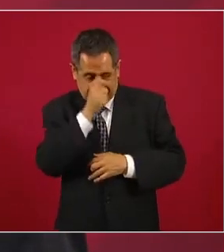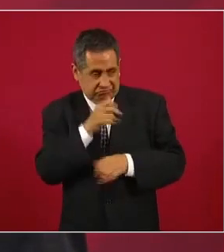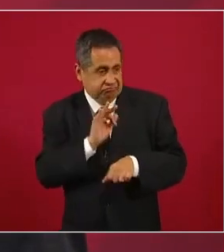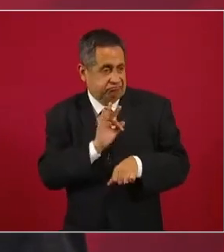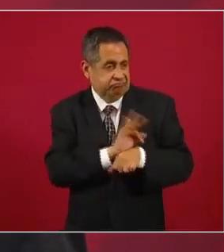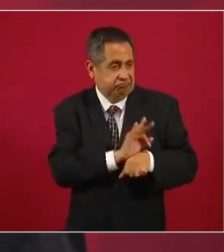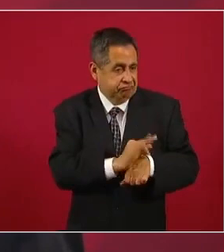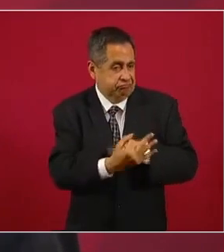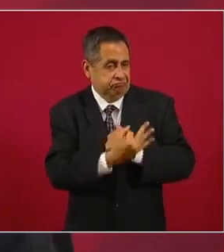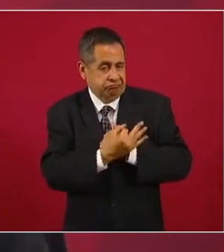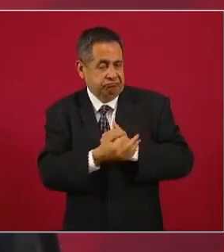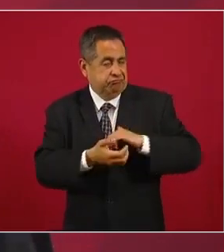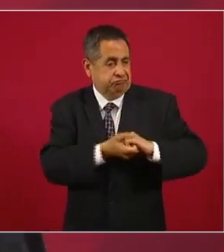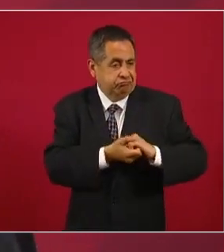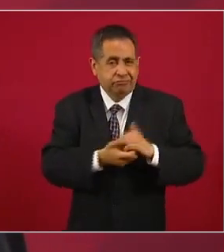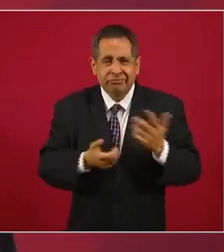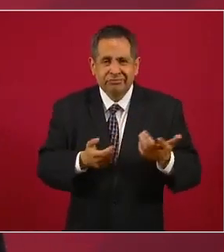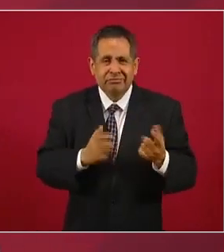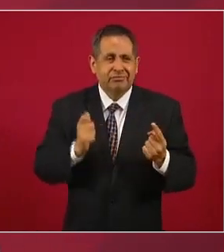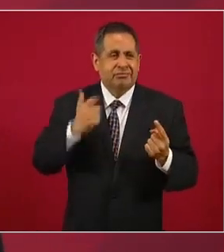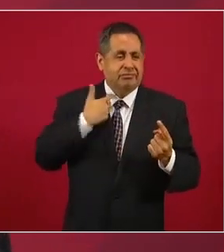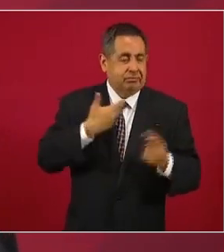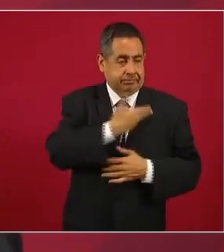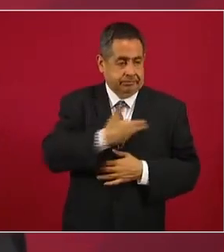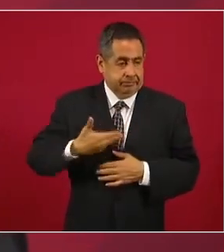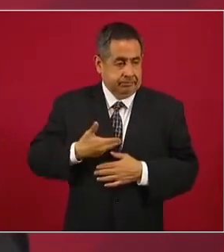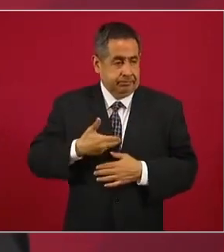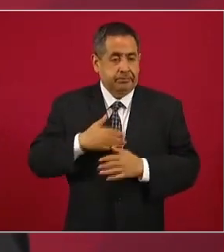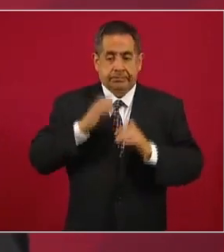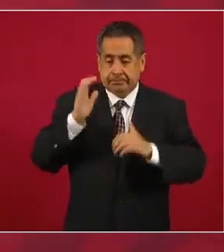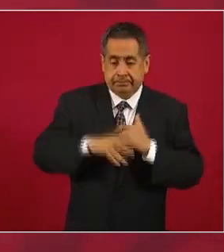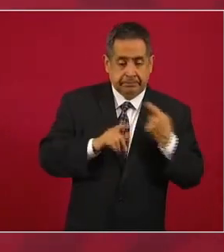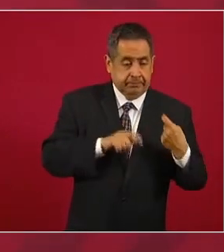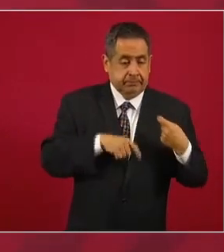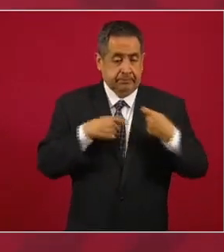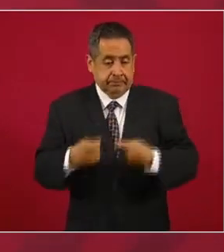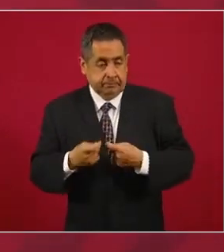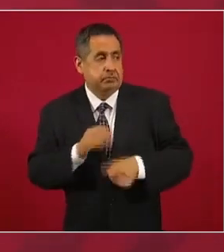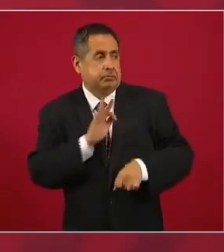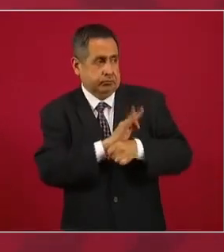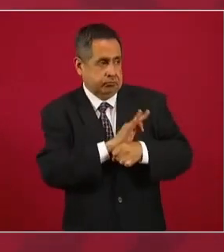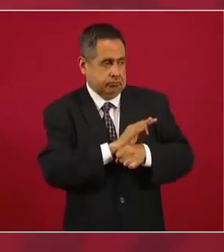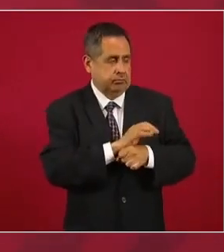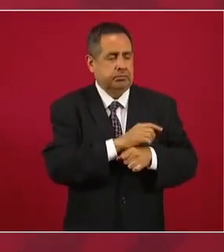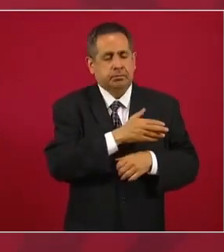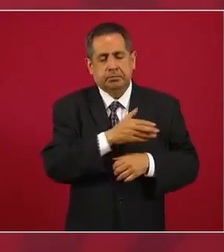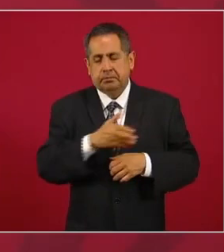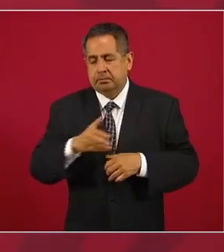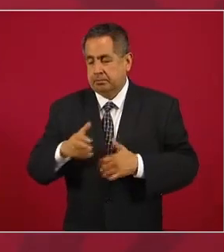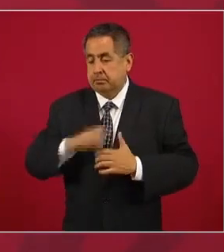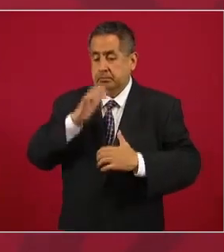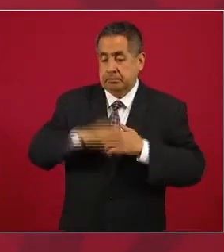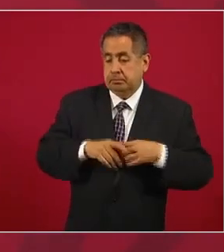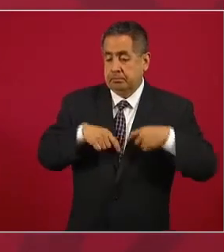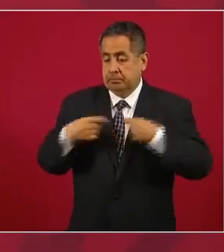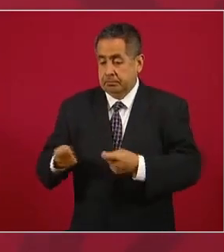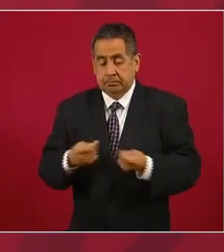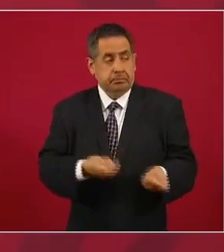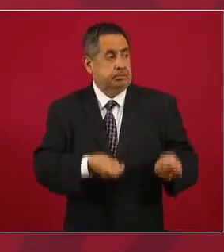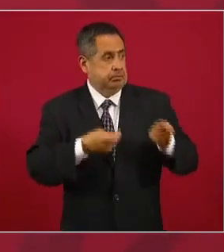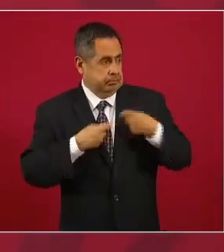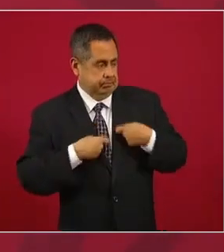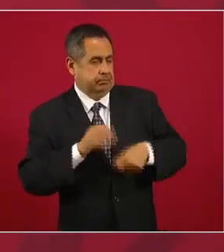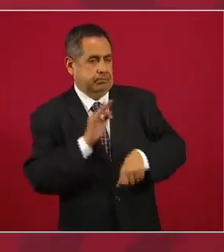protección entre los presidentes salientes y los entrantes, y con aparatos de procuración